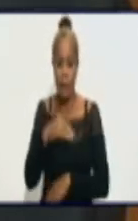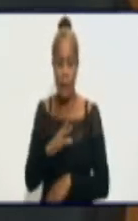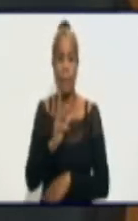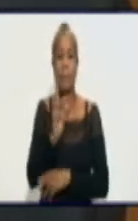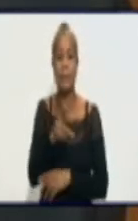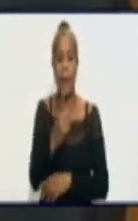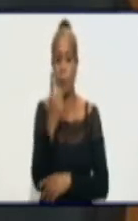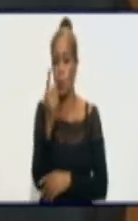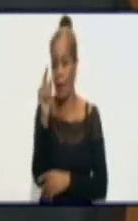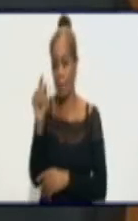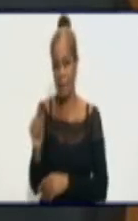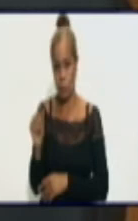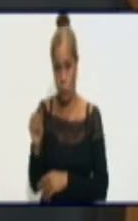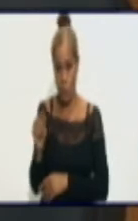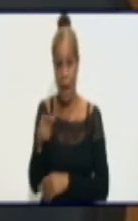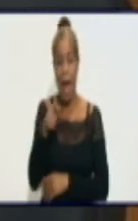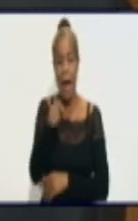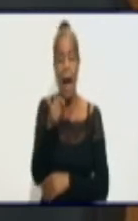de la campaña o en este caso